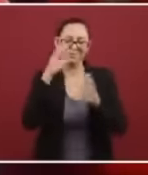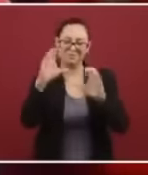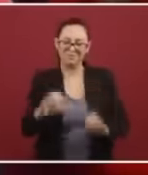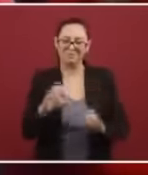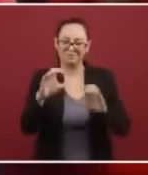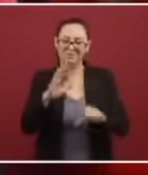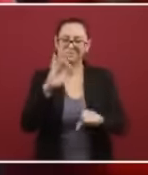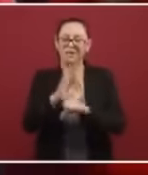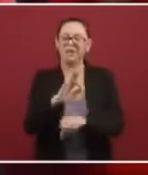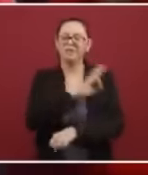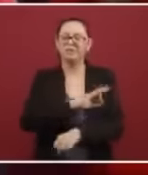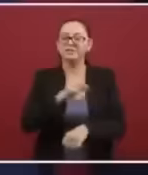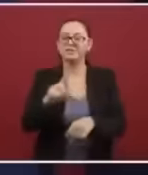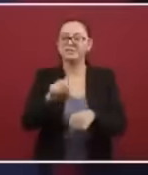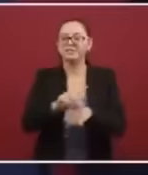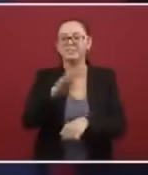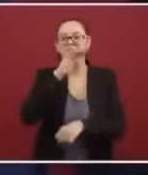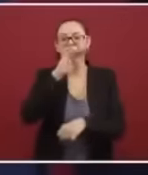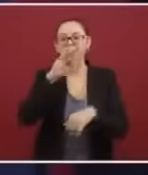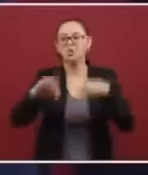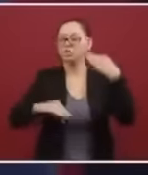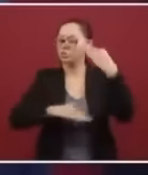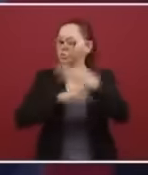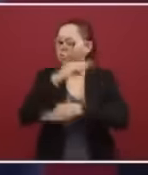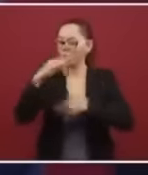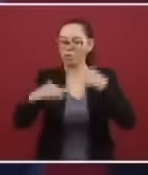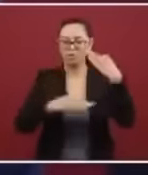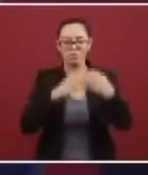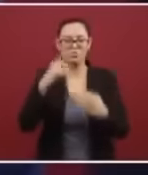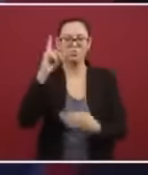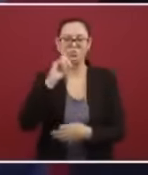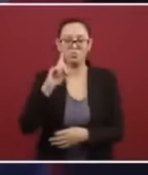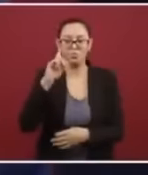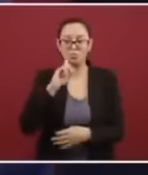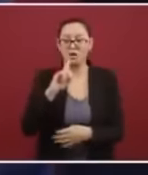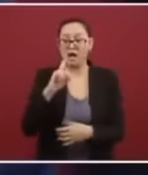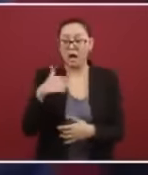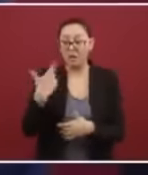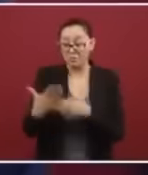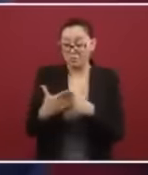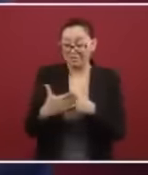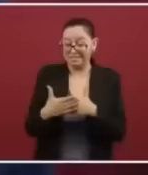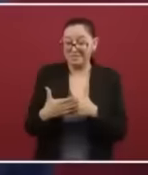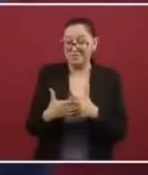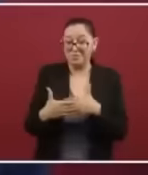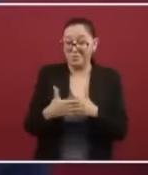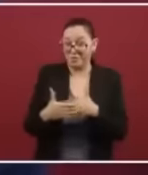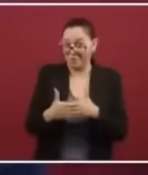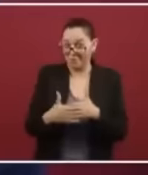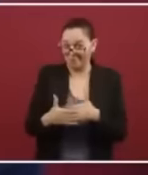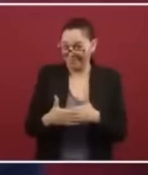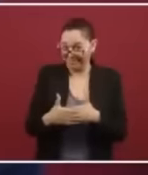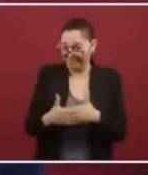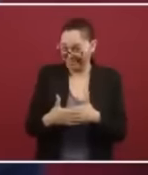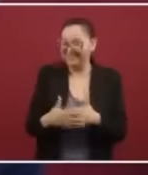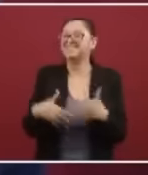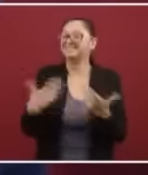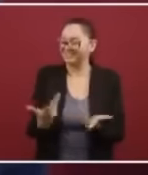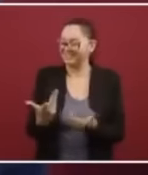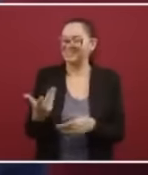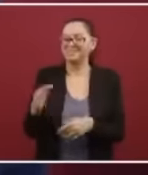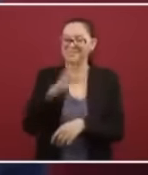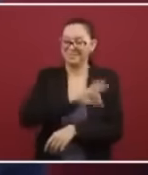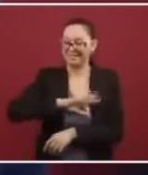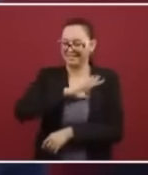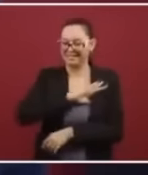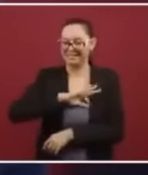mucho. Feliz Día de las Madres a todas aquellas, incluso que lo van a tener ya pronto, en este día, hoy o mañana. Felicidades